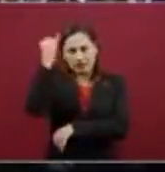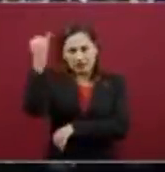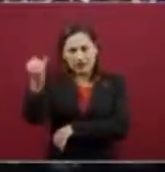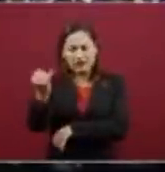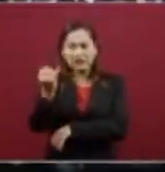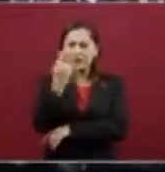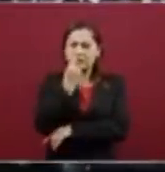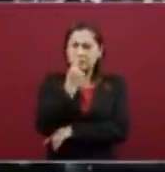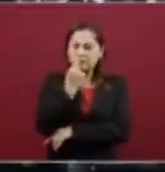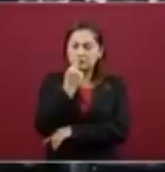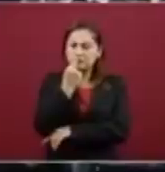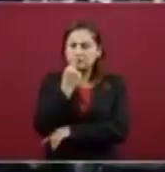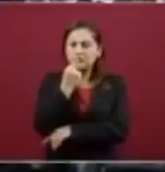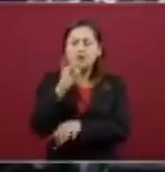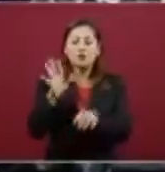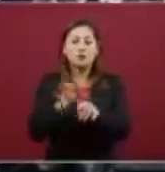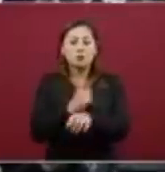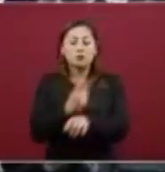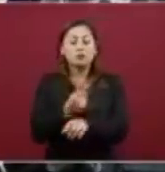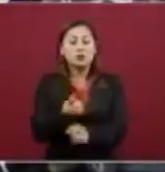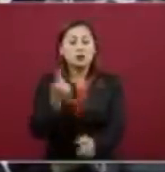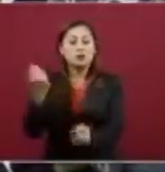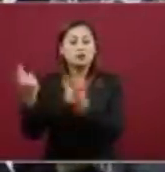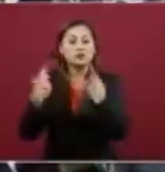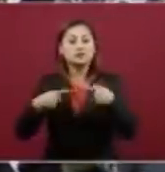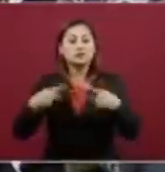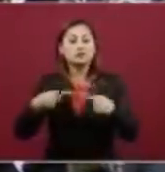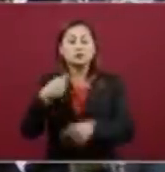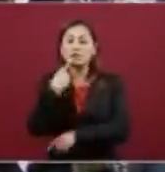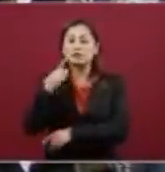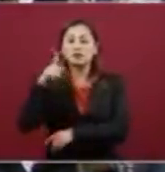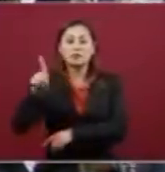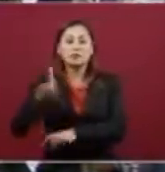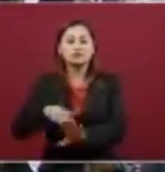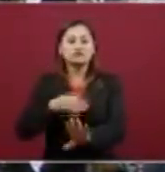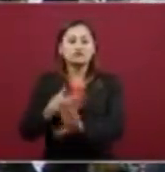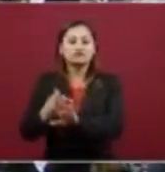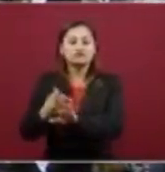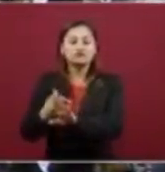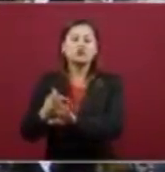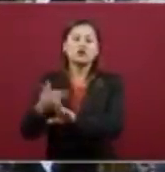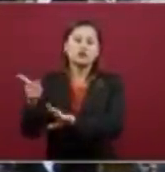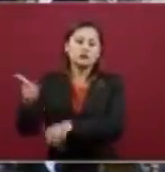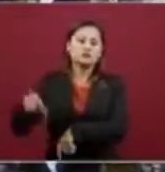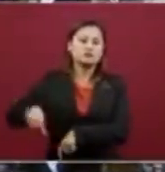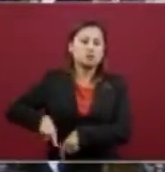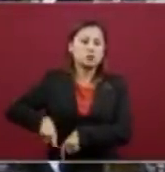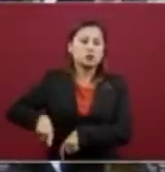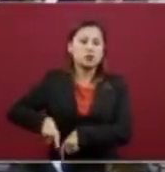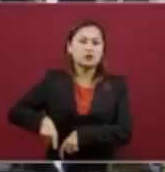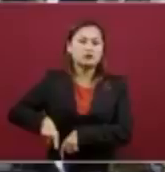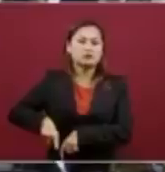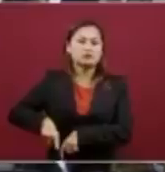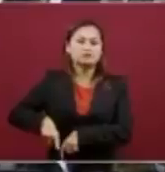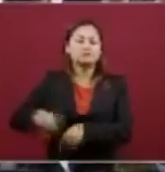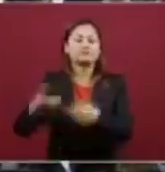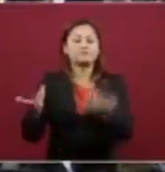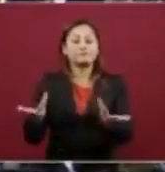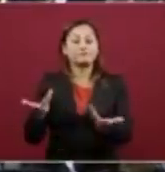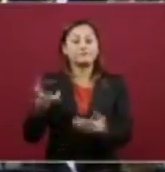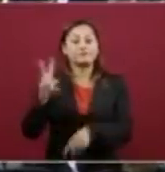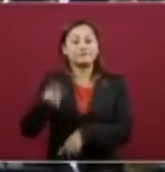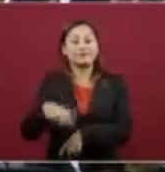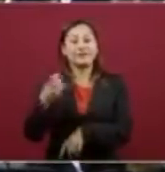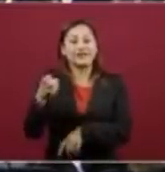enfrentando demandas por parte de del Estado mismo y esto mina el trabajo